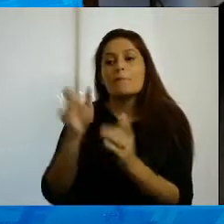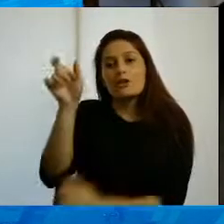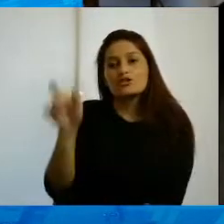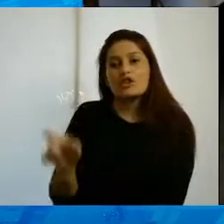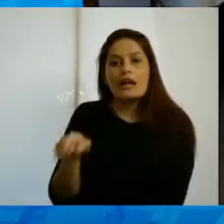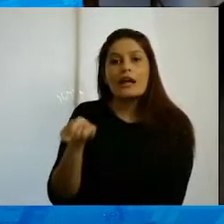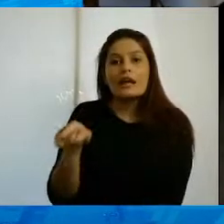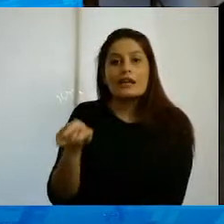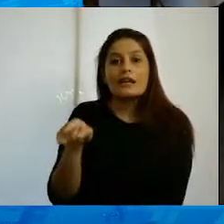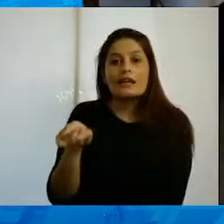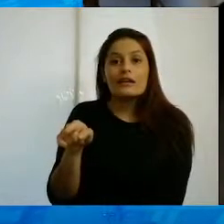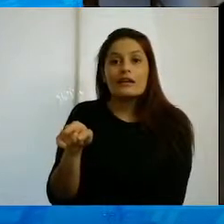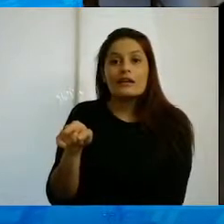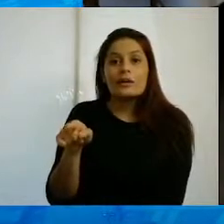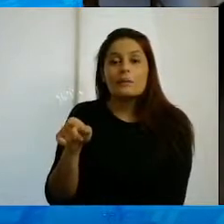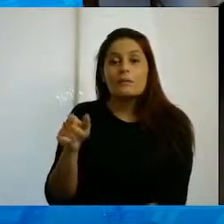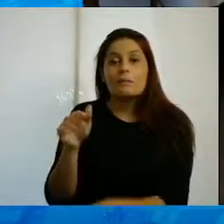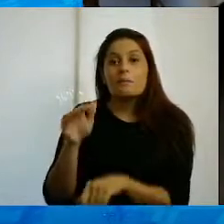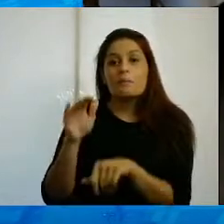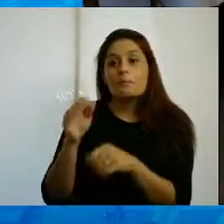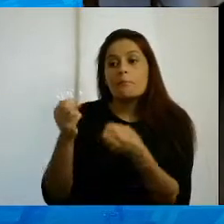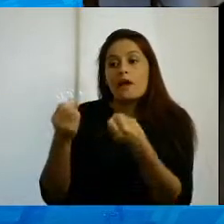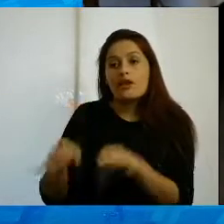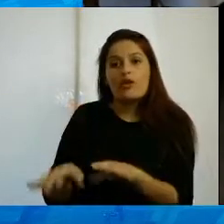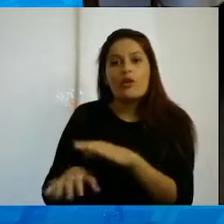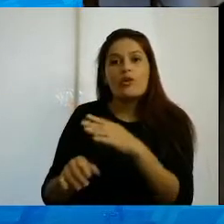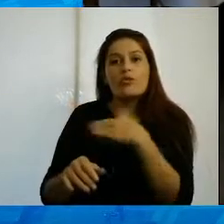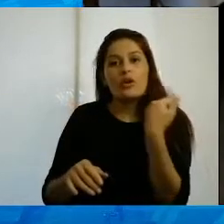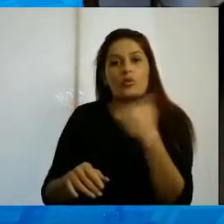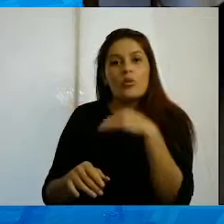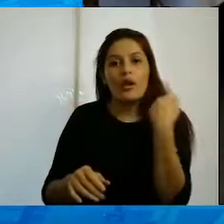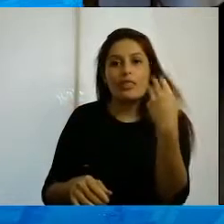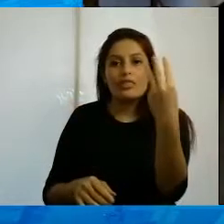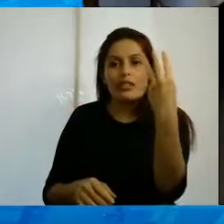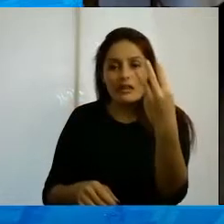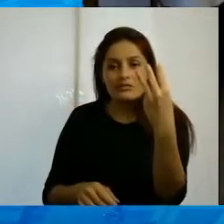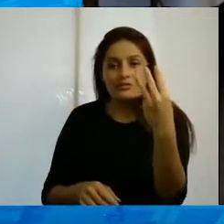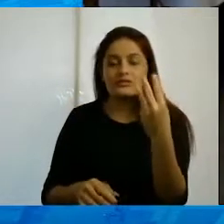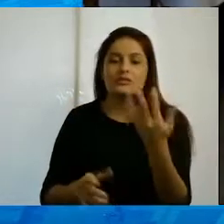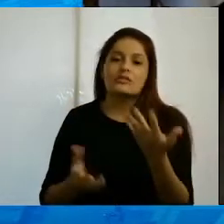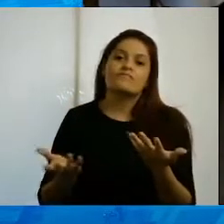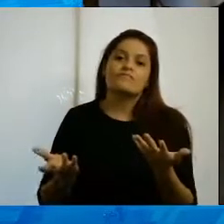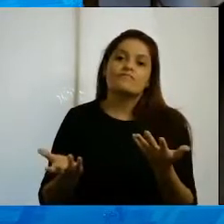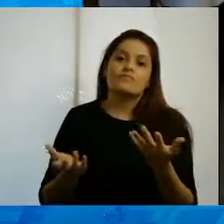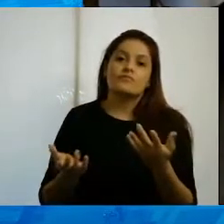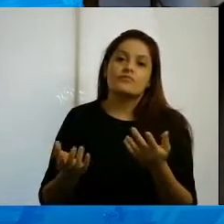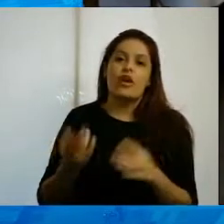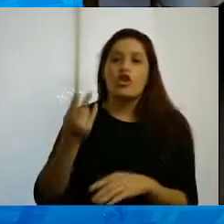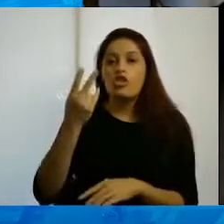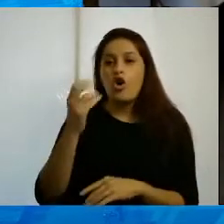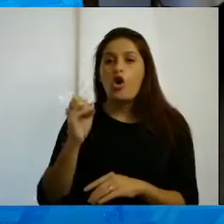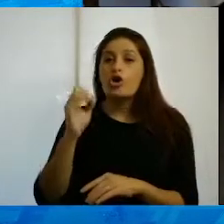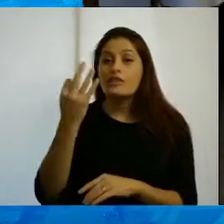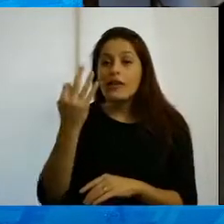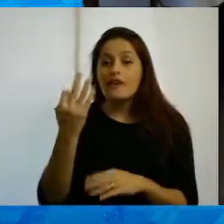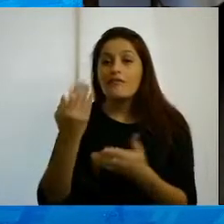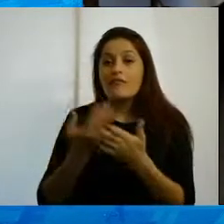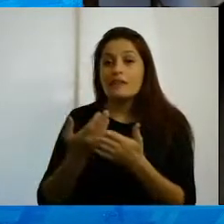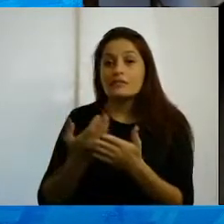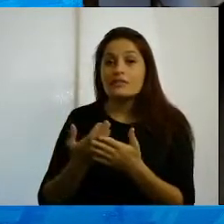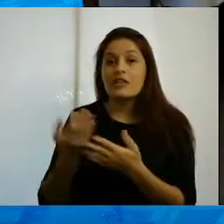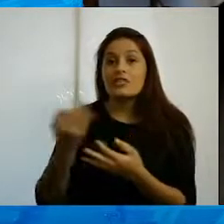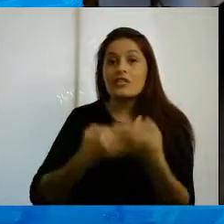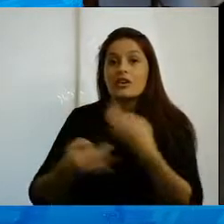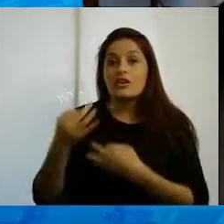y esa persona, como le digo, perdió a tres familiares cercanos el año pasado, y lo que yo entiendo que él en dos o tres veces me dijo que estaba, de alguna manera